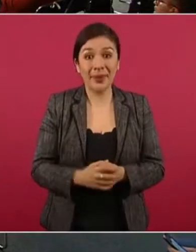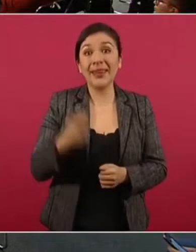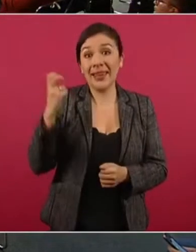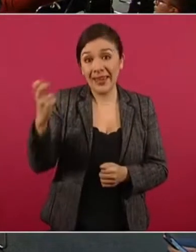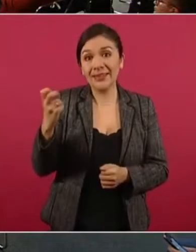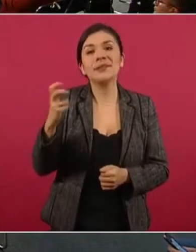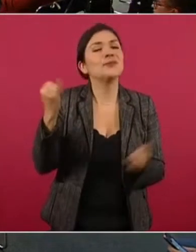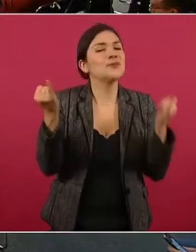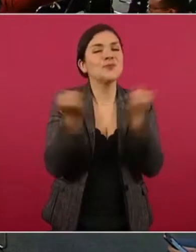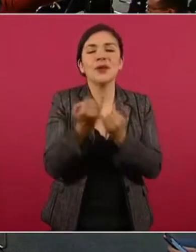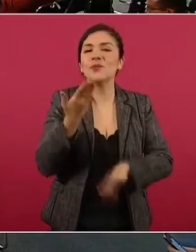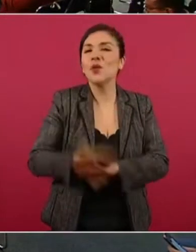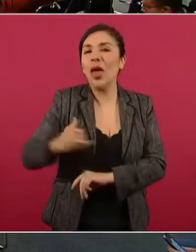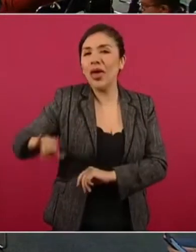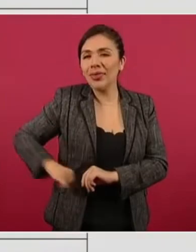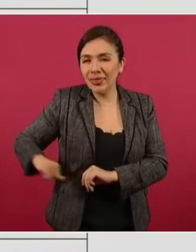también interesante.